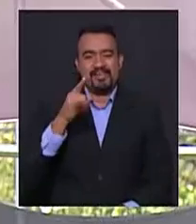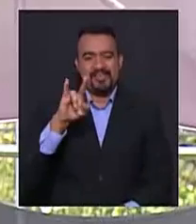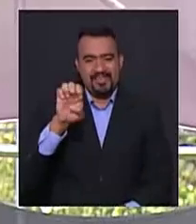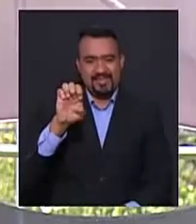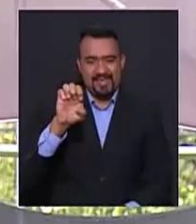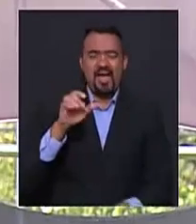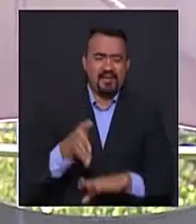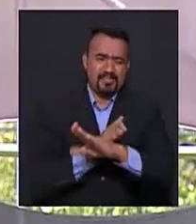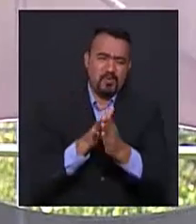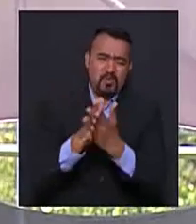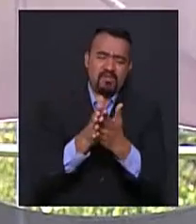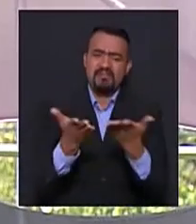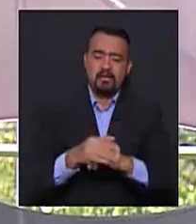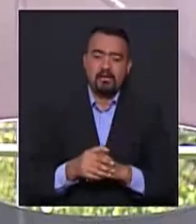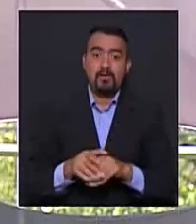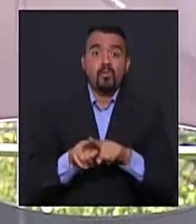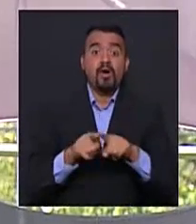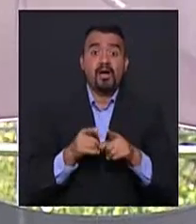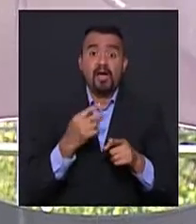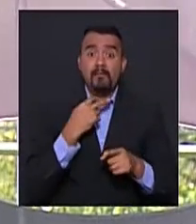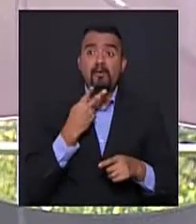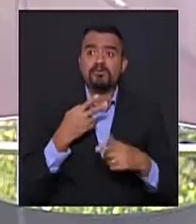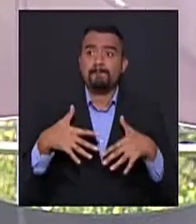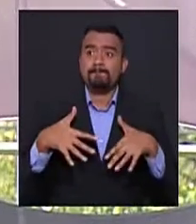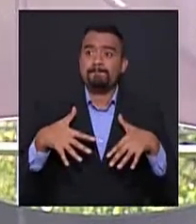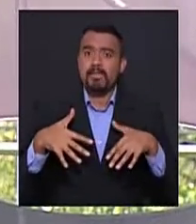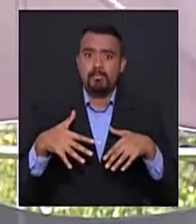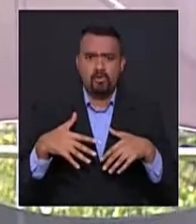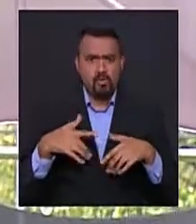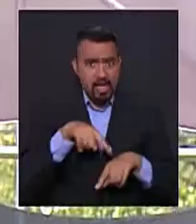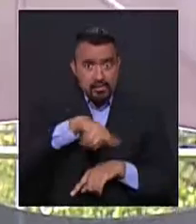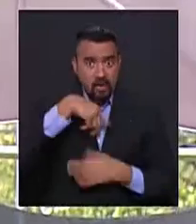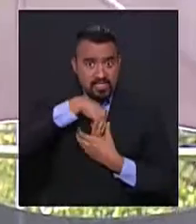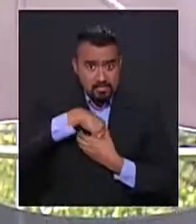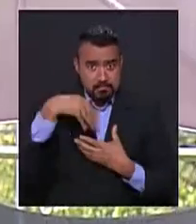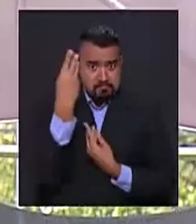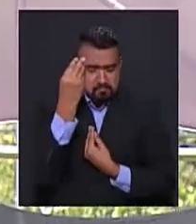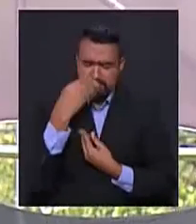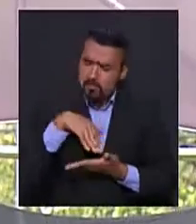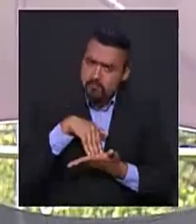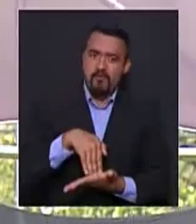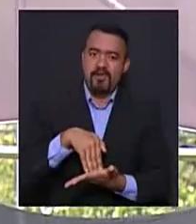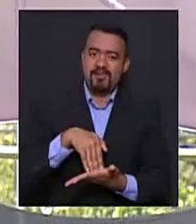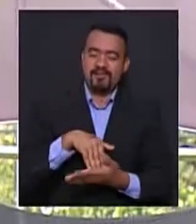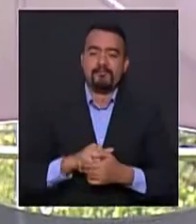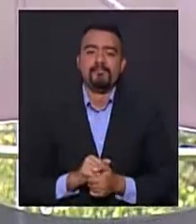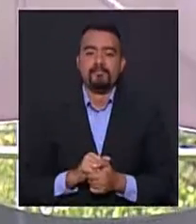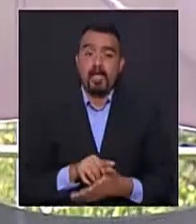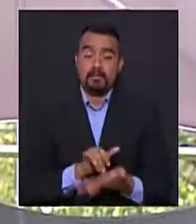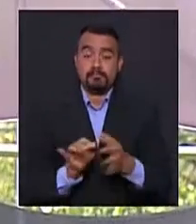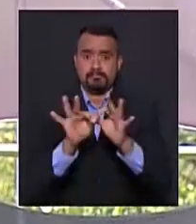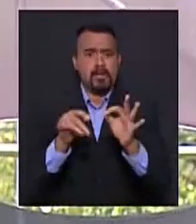Murtra, podría temblarles la voz, pero no la moral. Hablarles de esos